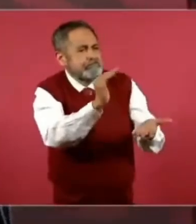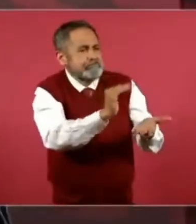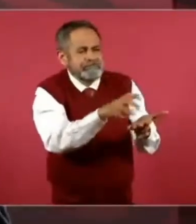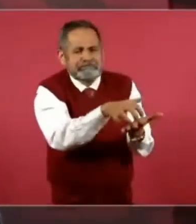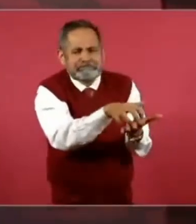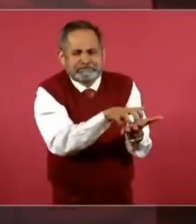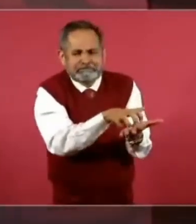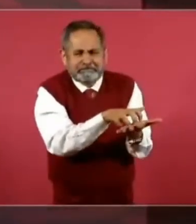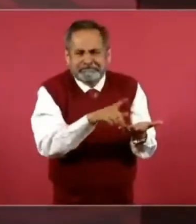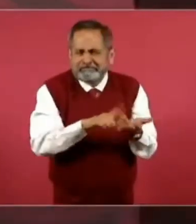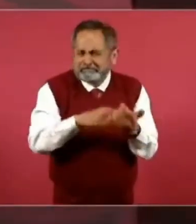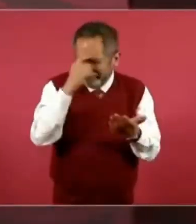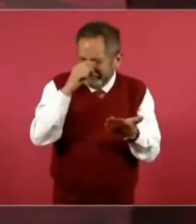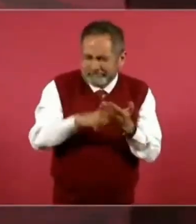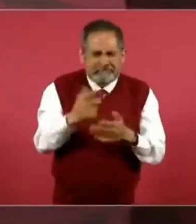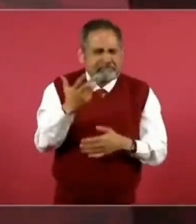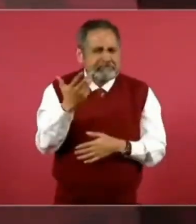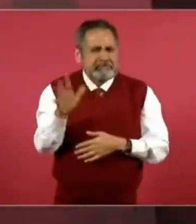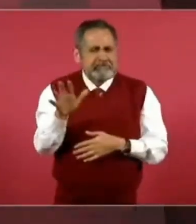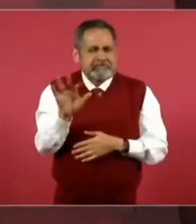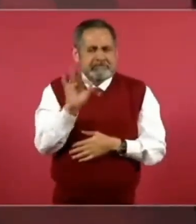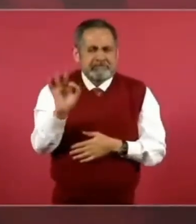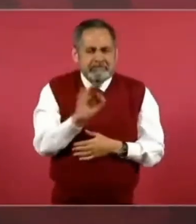solo que le bajaran el 10%